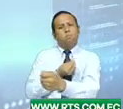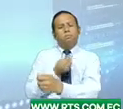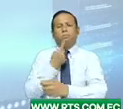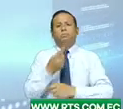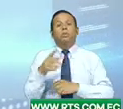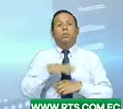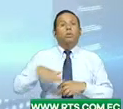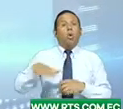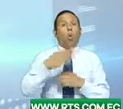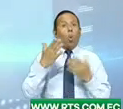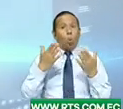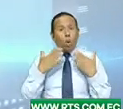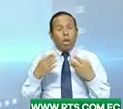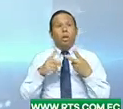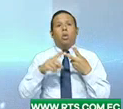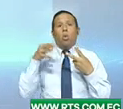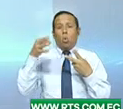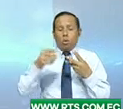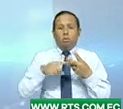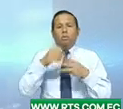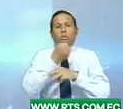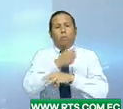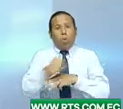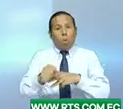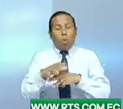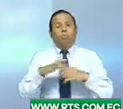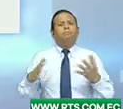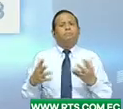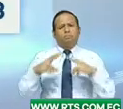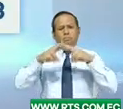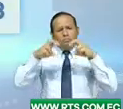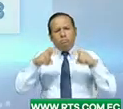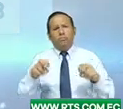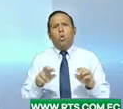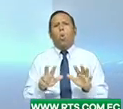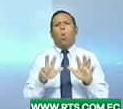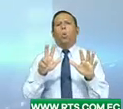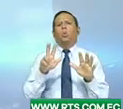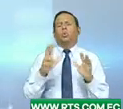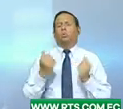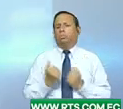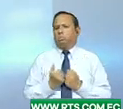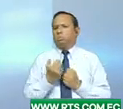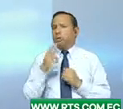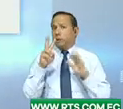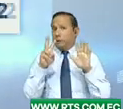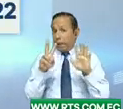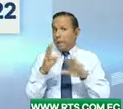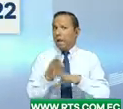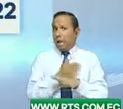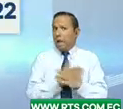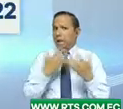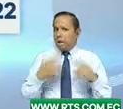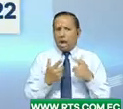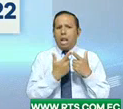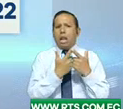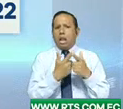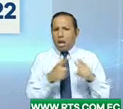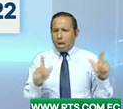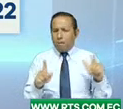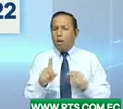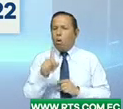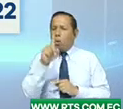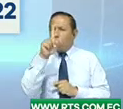8, Guayaquil, Durán y San Borondón, ha investigado 8 casos. 7 de ellos fueron liberados con éxito y